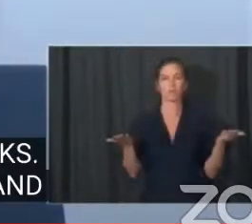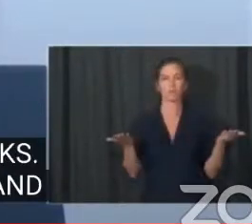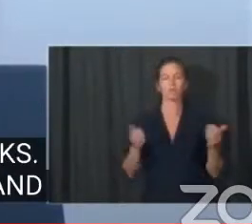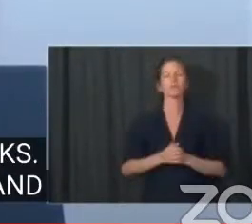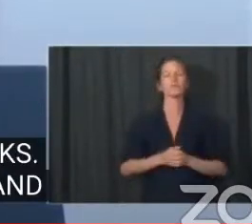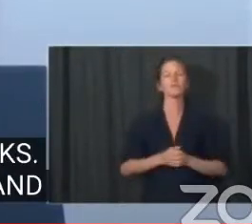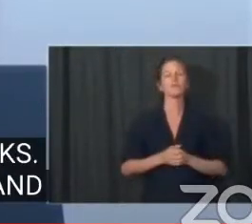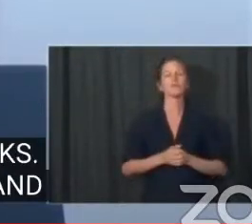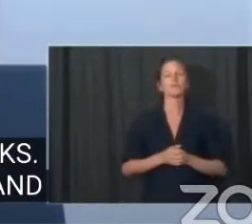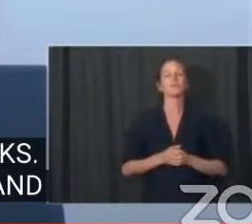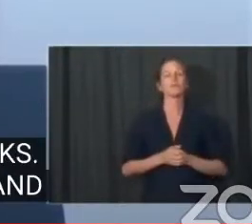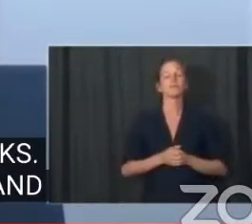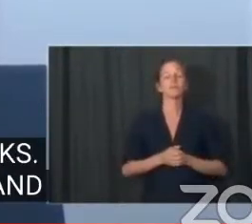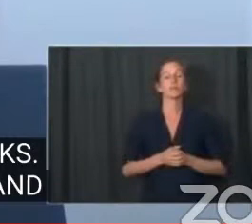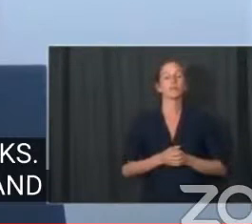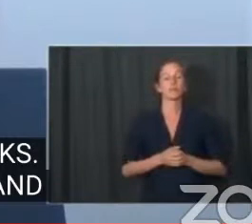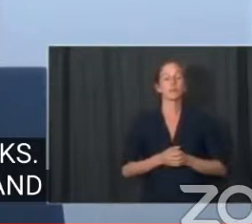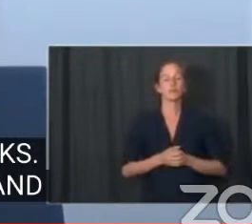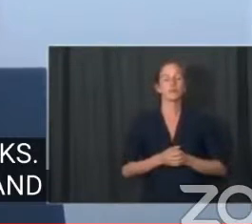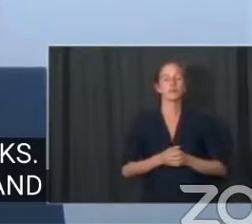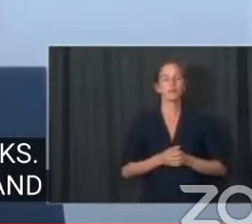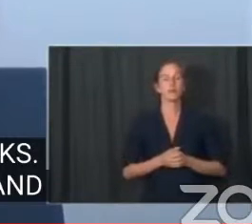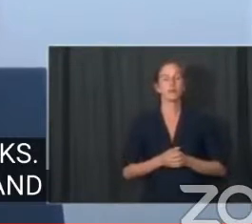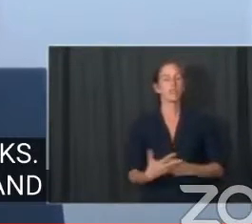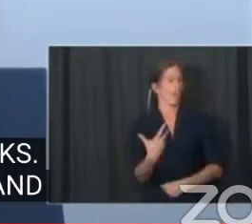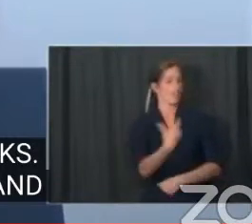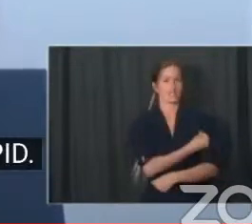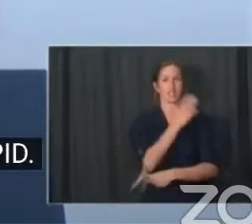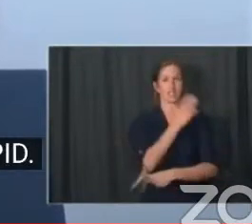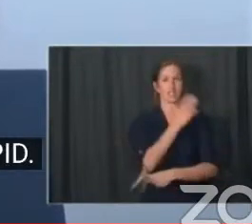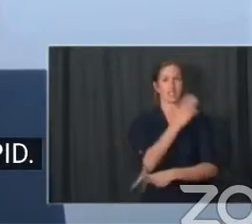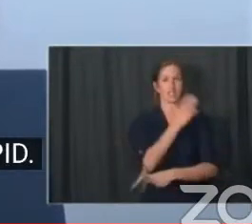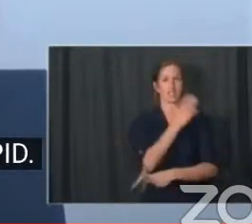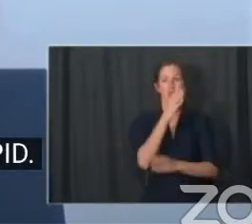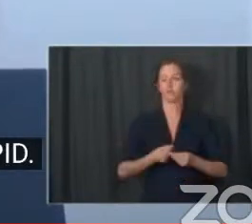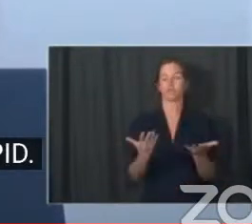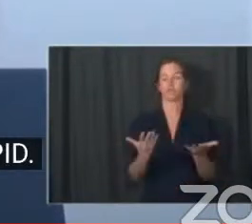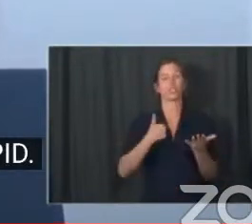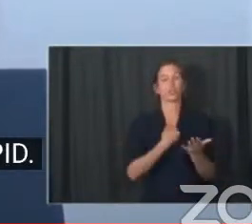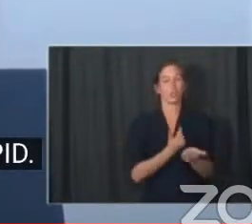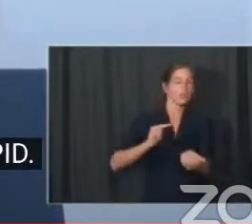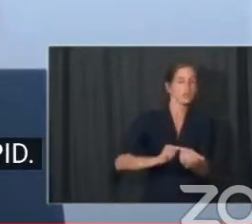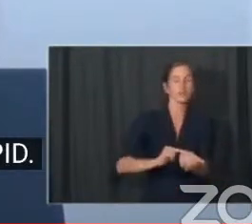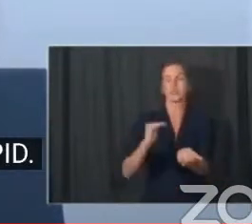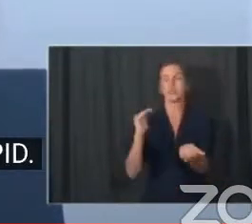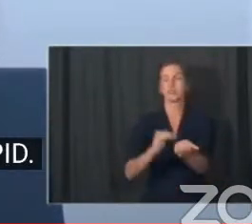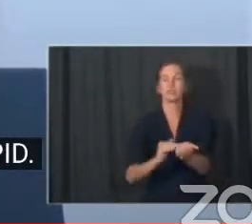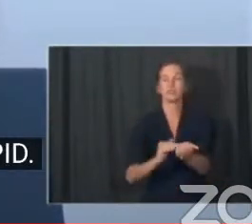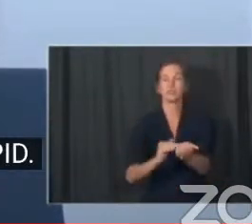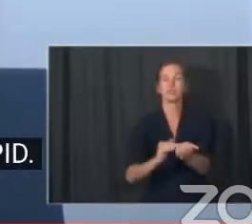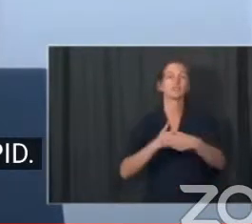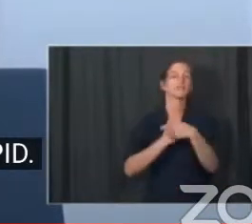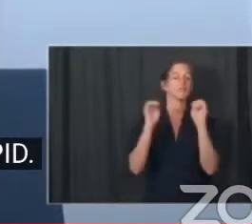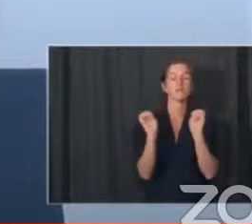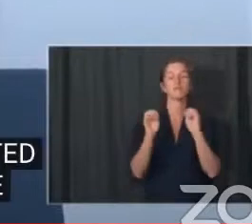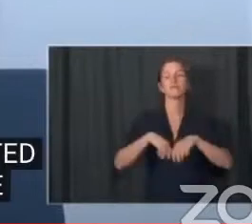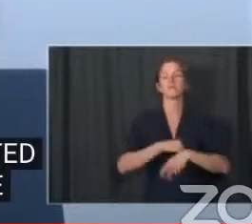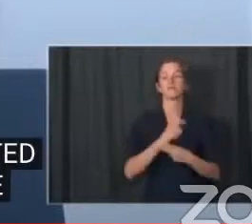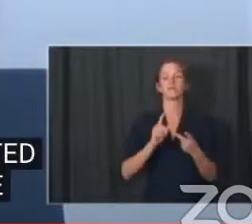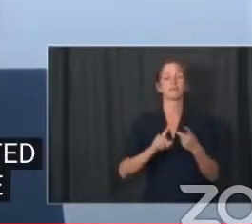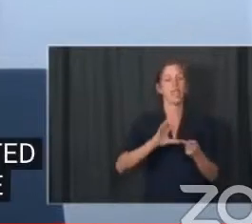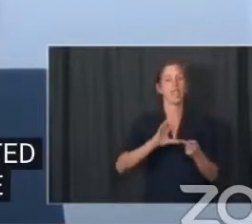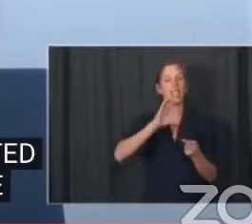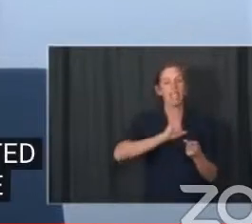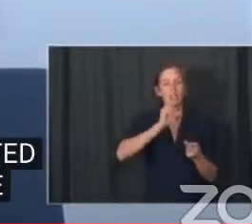época final, distributed para que to llegue y llegarán por frontline semanas en workers, una the producción elderly, and masiva high-risk y podremos Americans entregarlas muy immediately. rápidamente. Estamos Will be listos very,